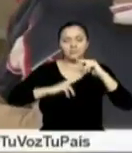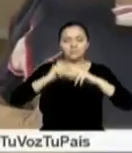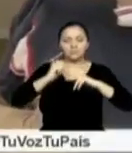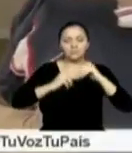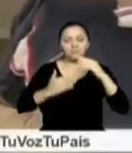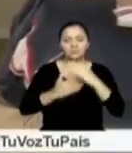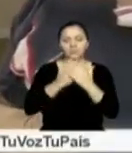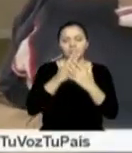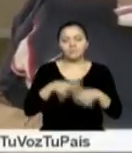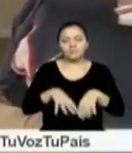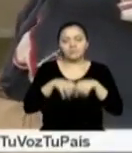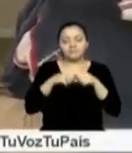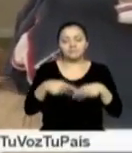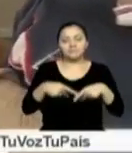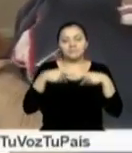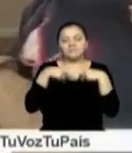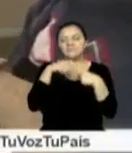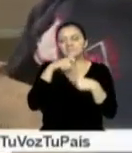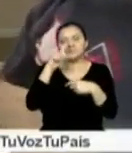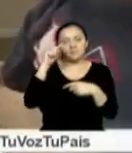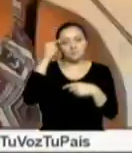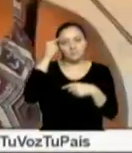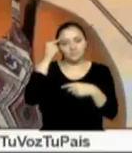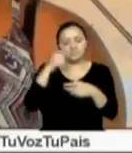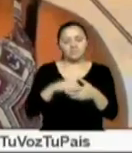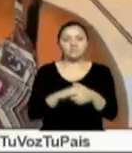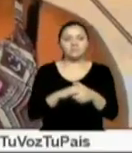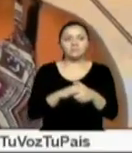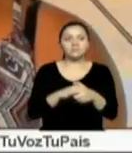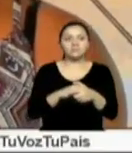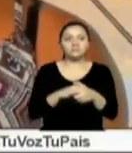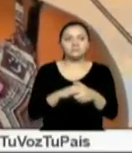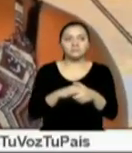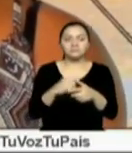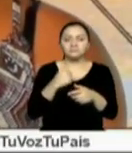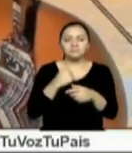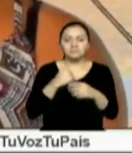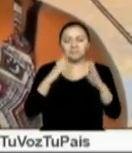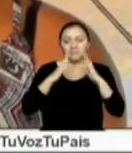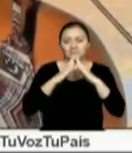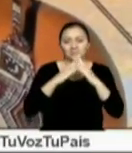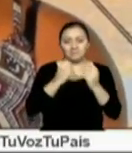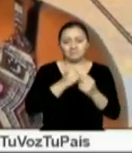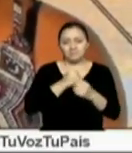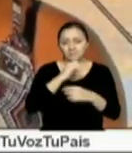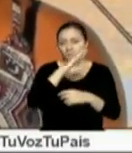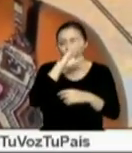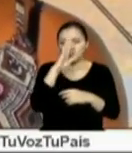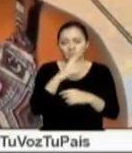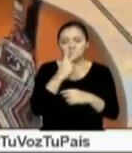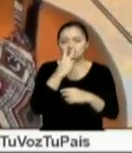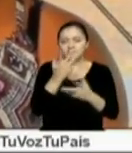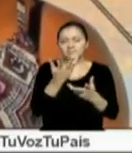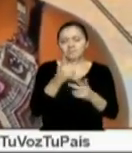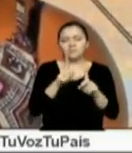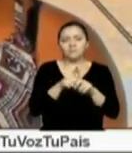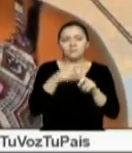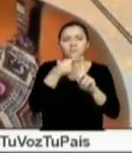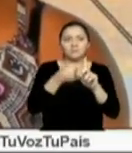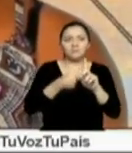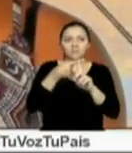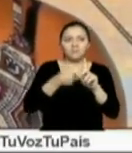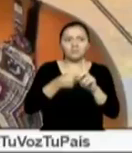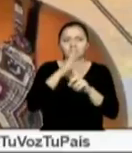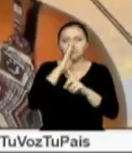los nuevos reasentamientos por parte del gobierno nacional Yo nunca he tenido mi casa he pasado siempre alquilando